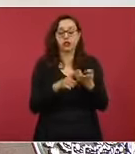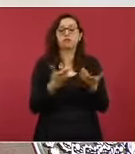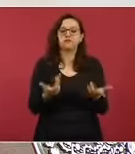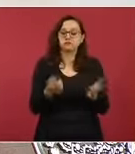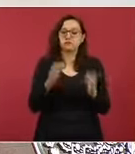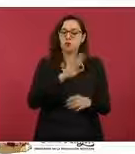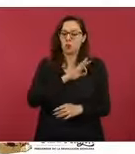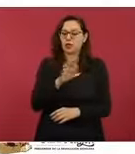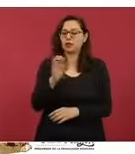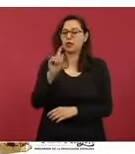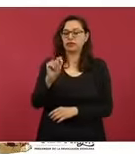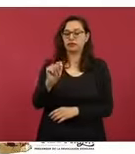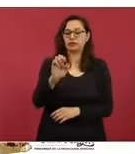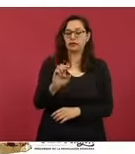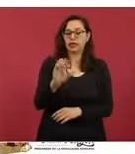con